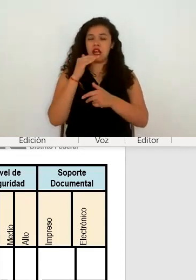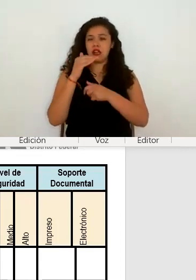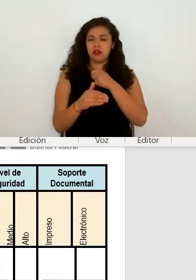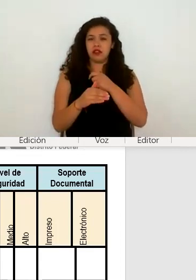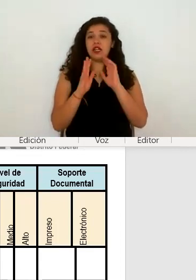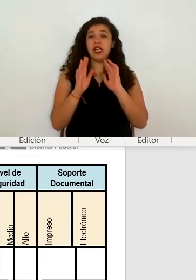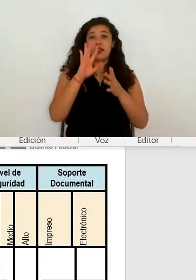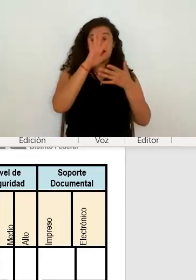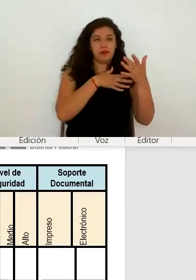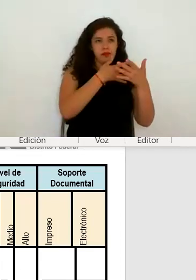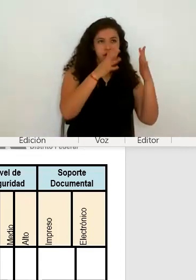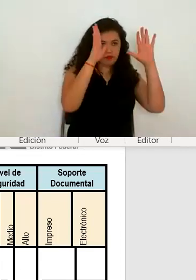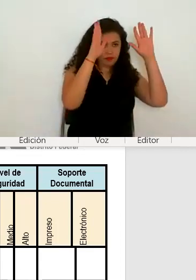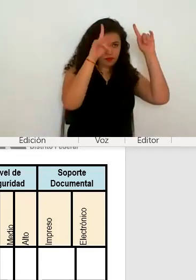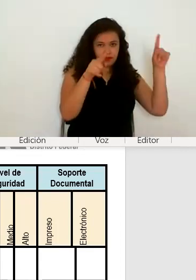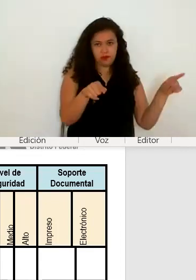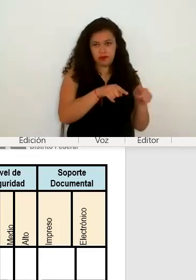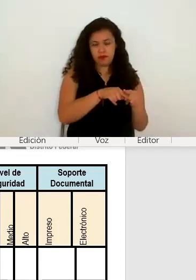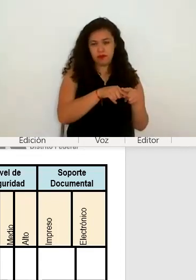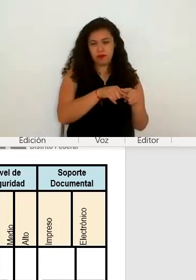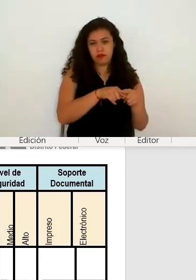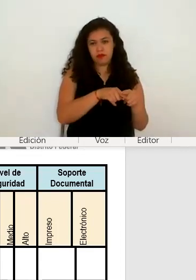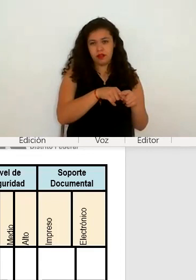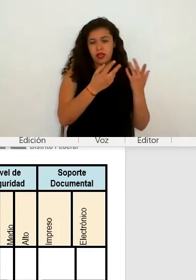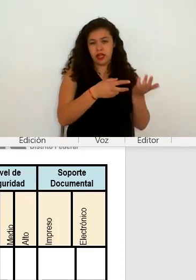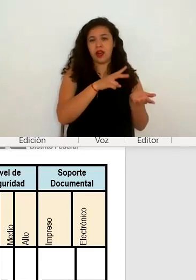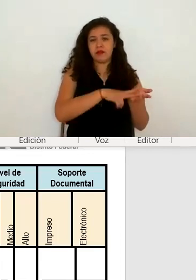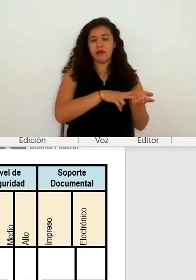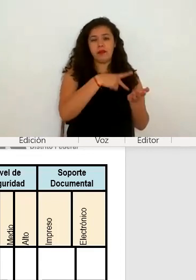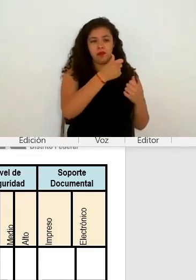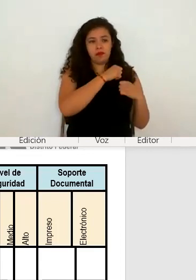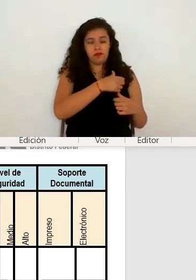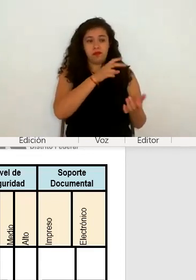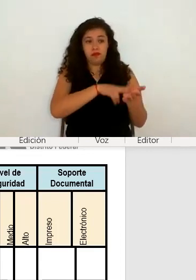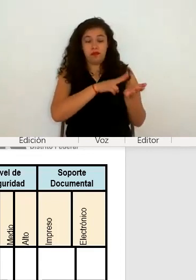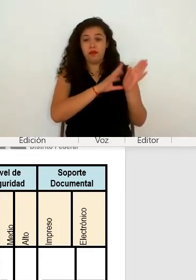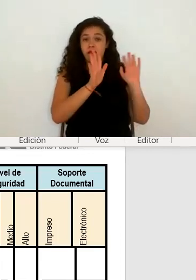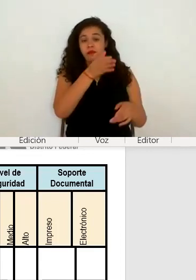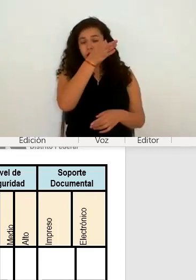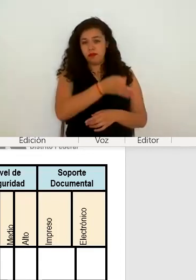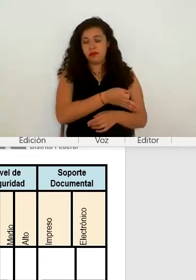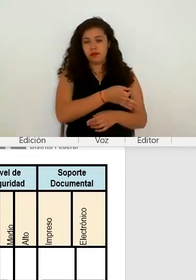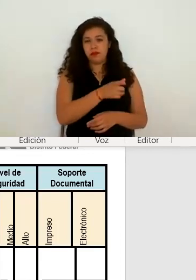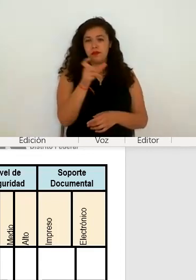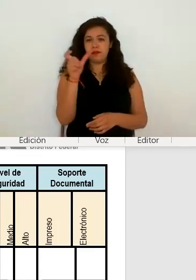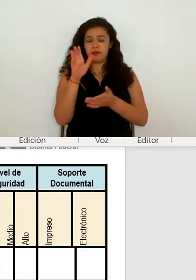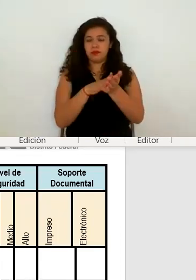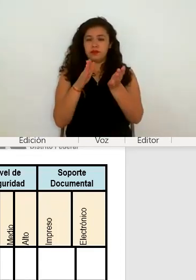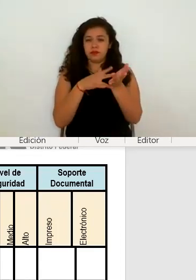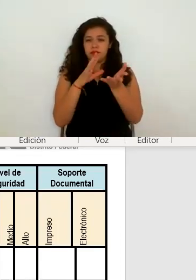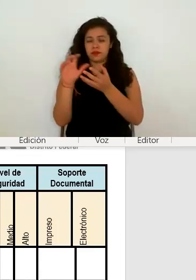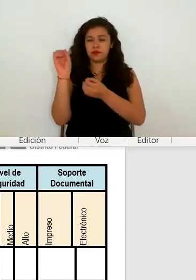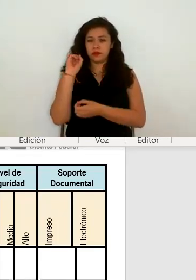con base en esta tabla, porque esta tabla estaría validada por sus autoridades, Cuando eliminan documentos,